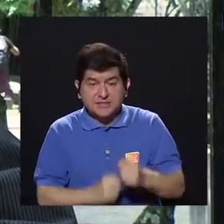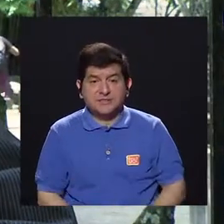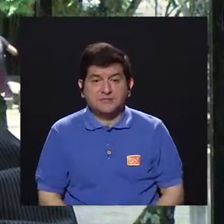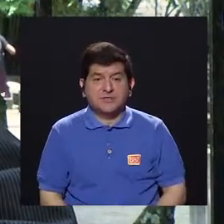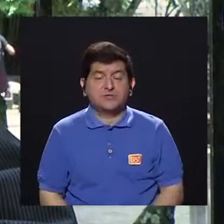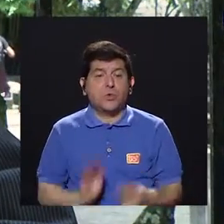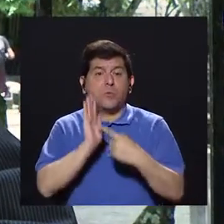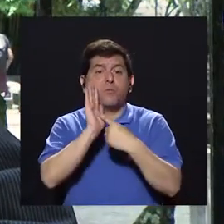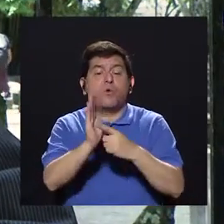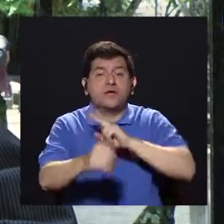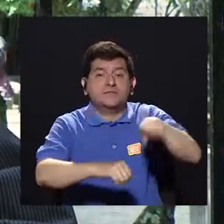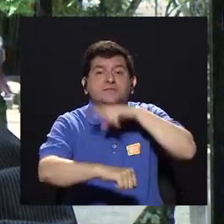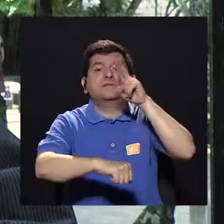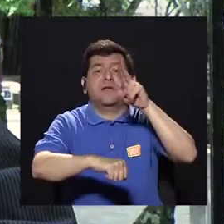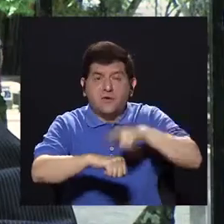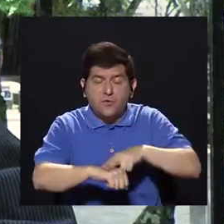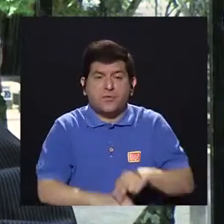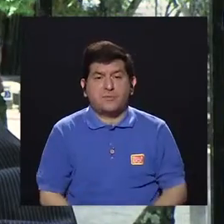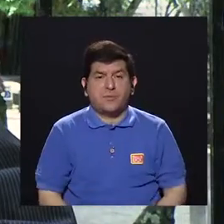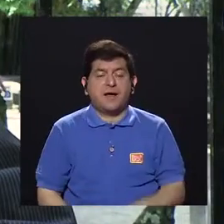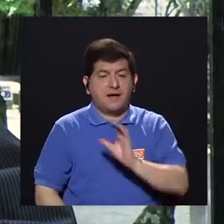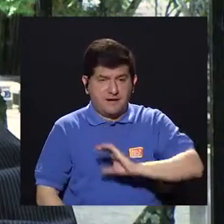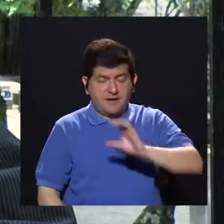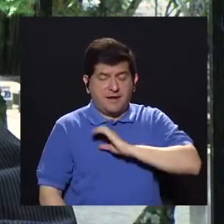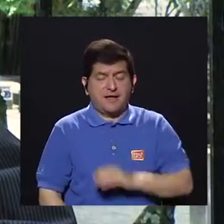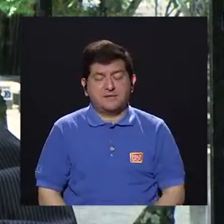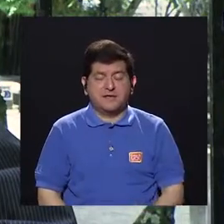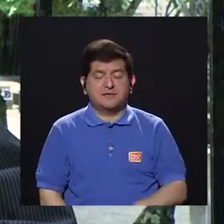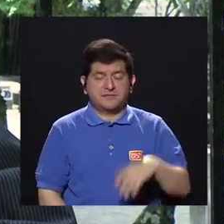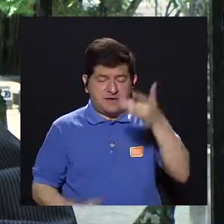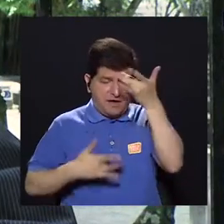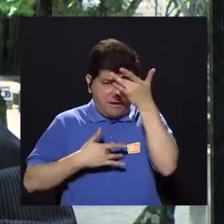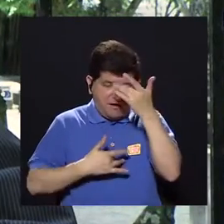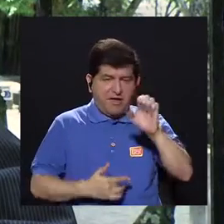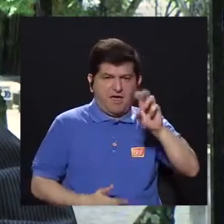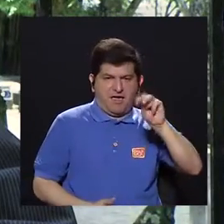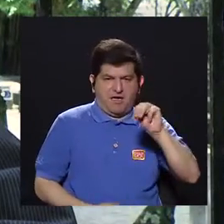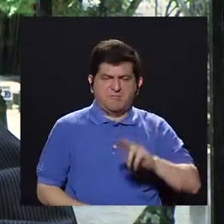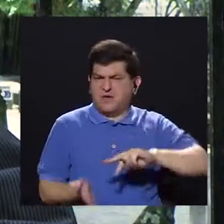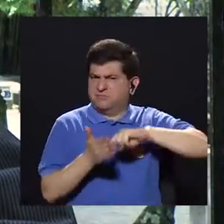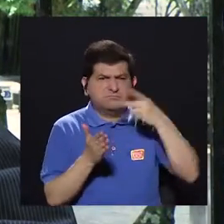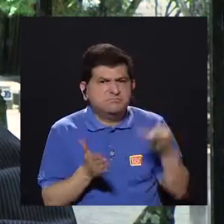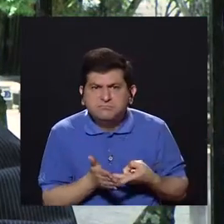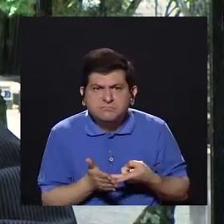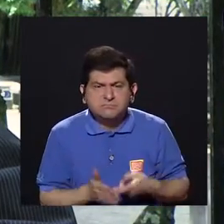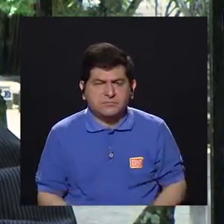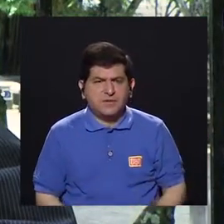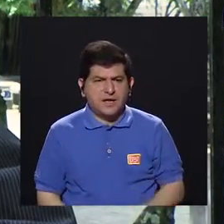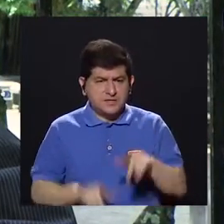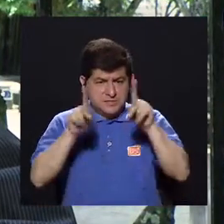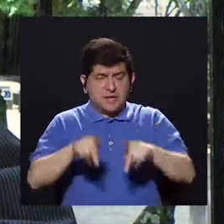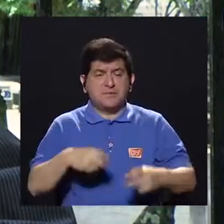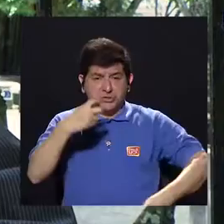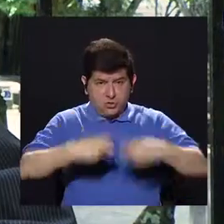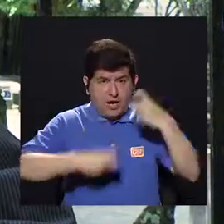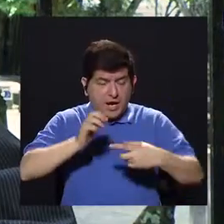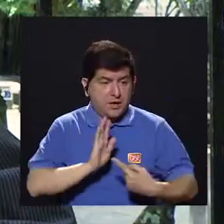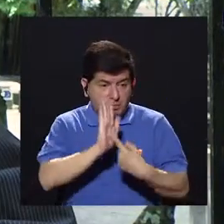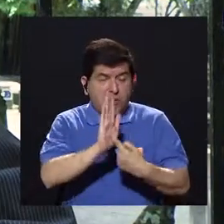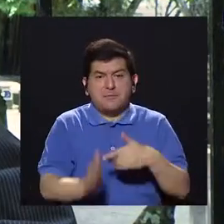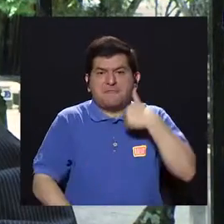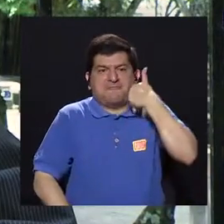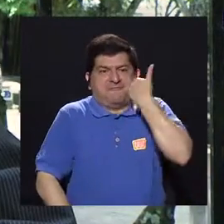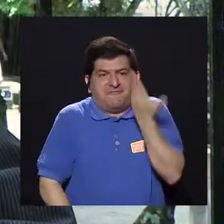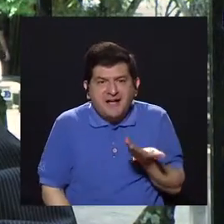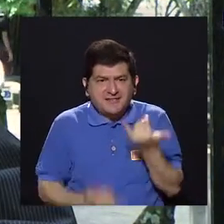de la esclerosis múltiple. ¿Qué significa con eso? Que si llega con una neuritis óptica es fácilmente sospechar la